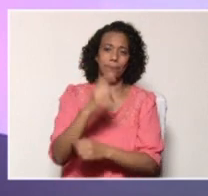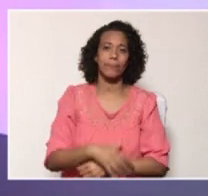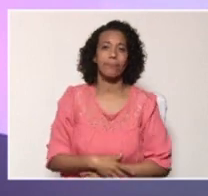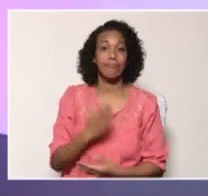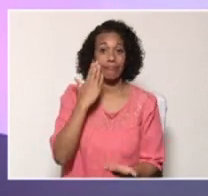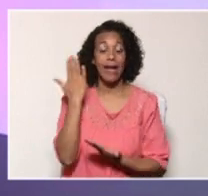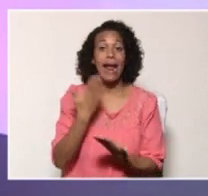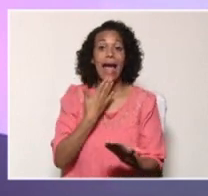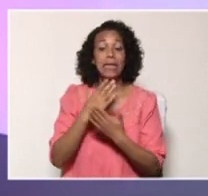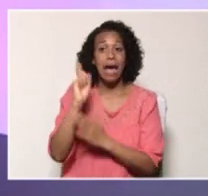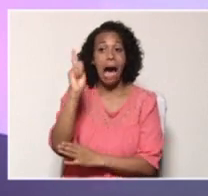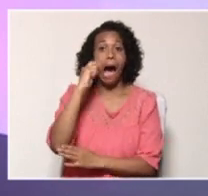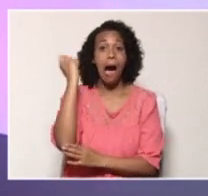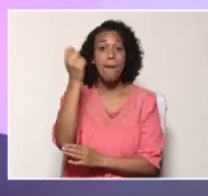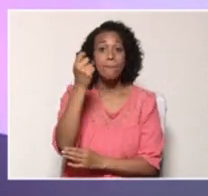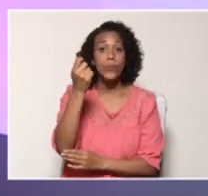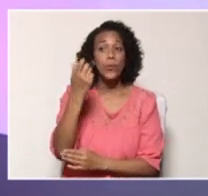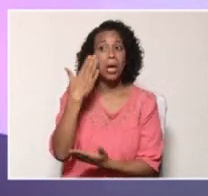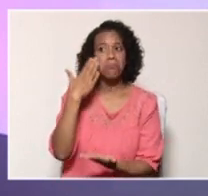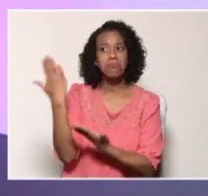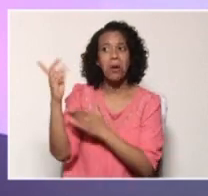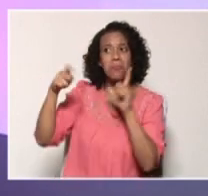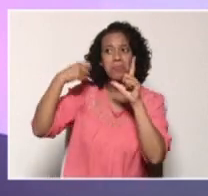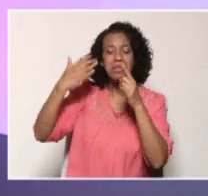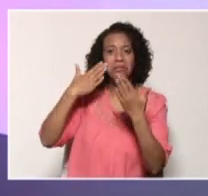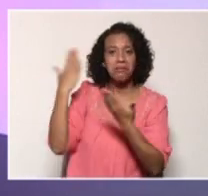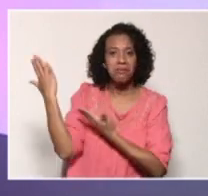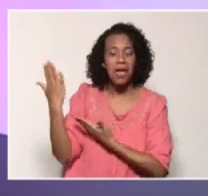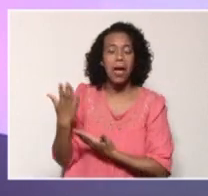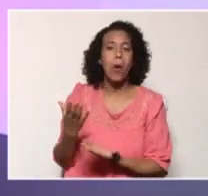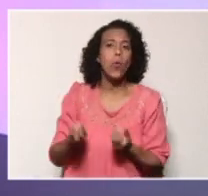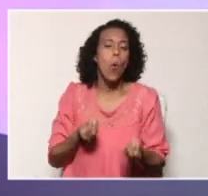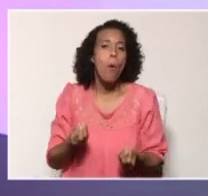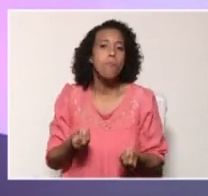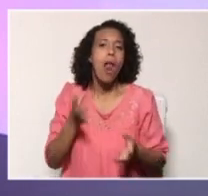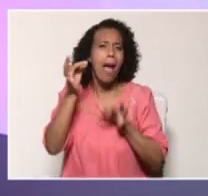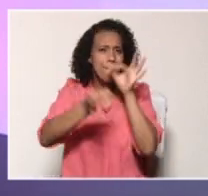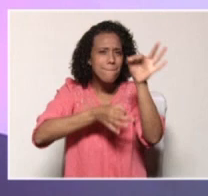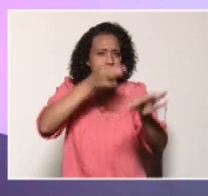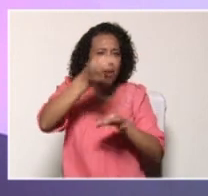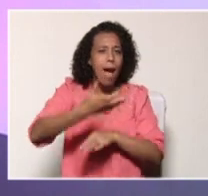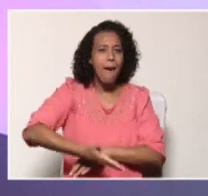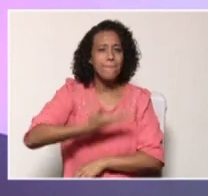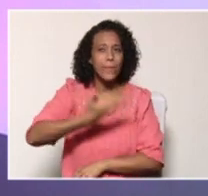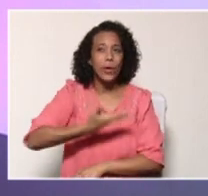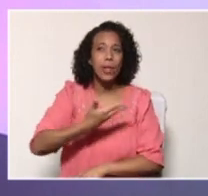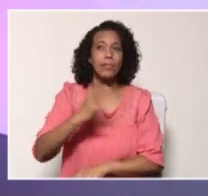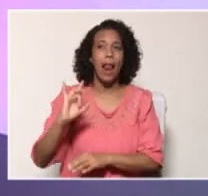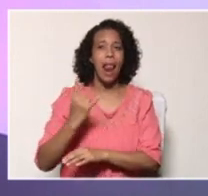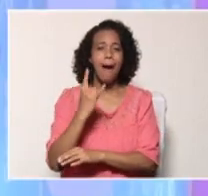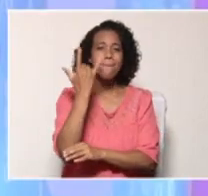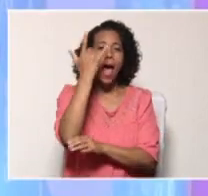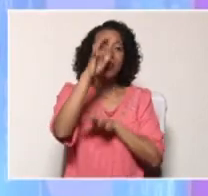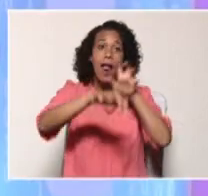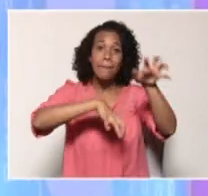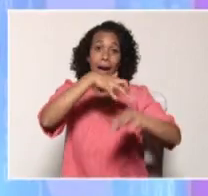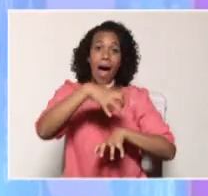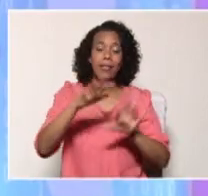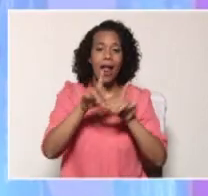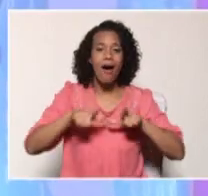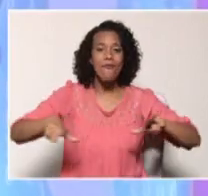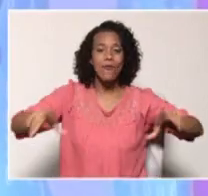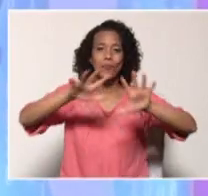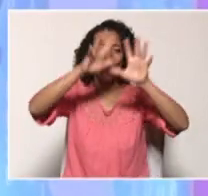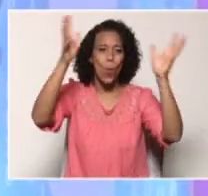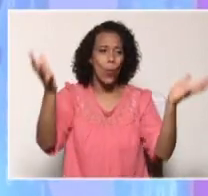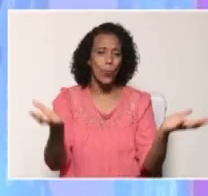Gracias al CEVIC del Estado Apure por dicho tutorial, el cual nos explica la importancia que tienen las plantas y los animales de